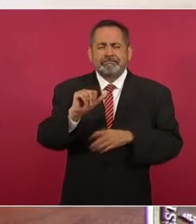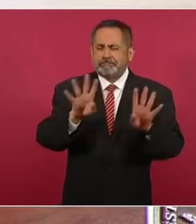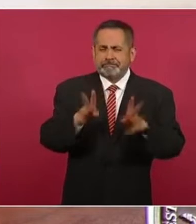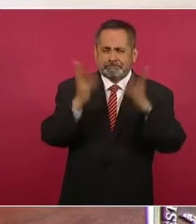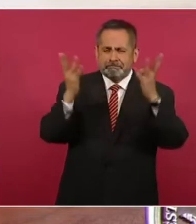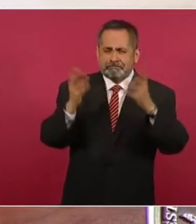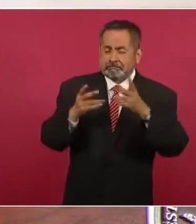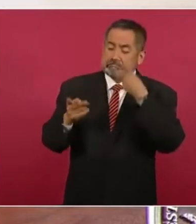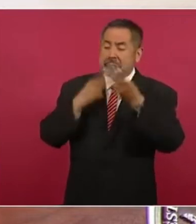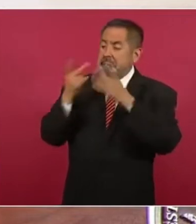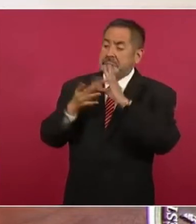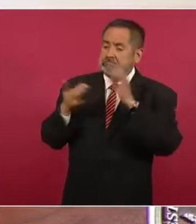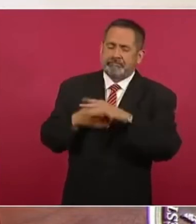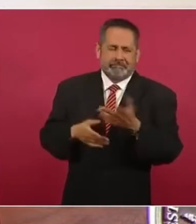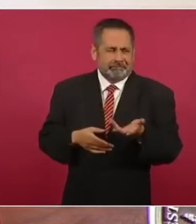cuando